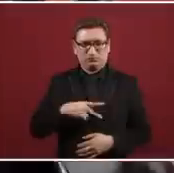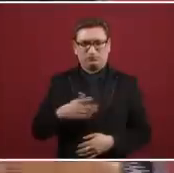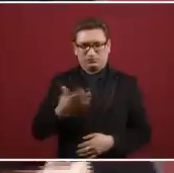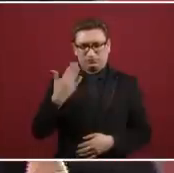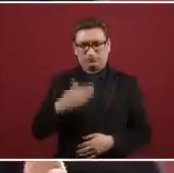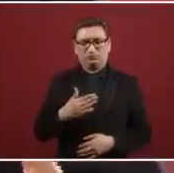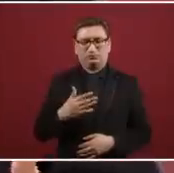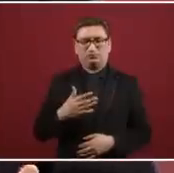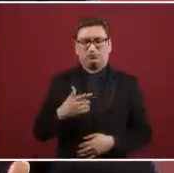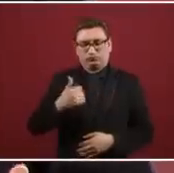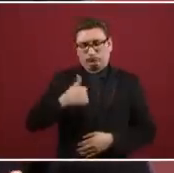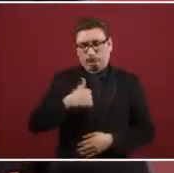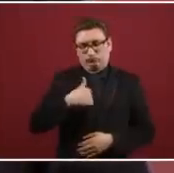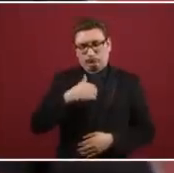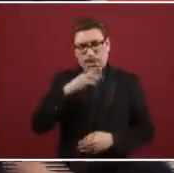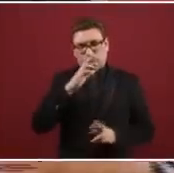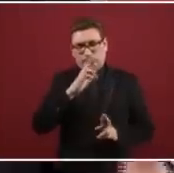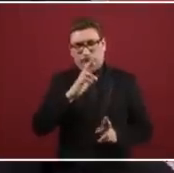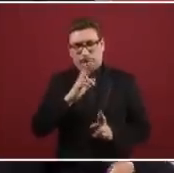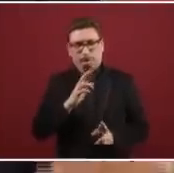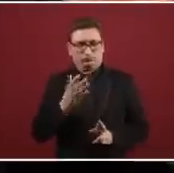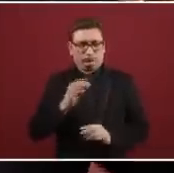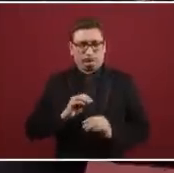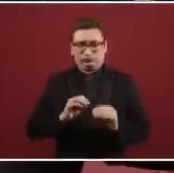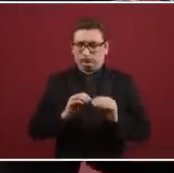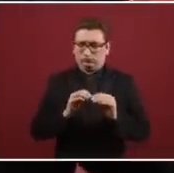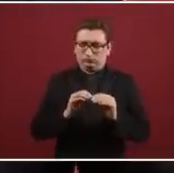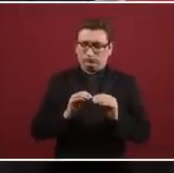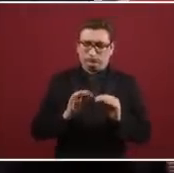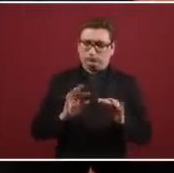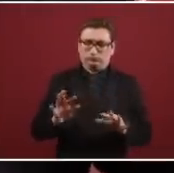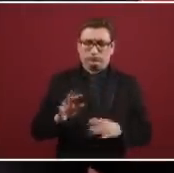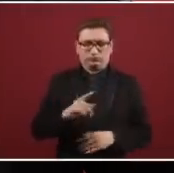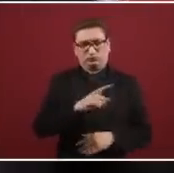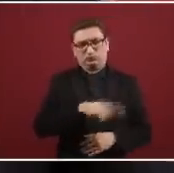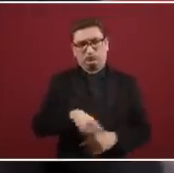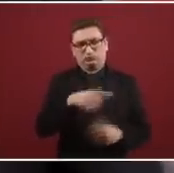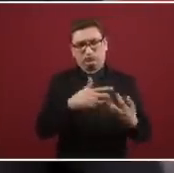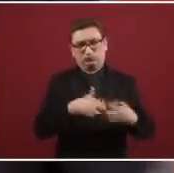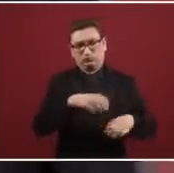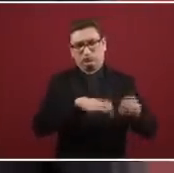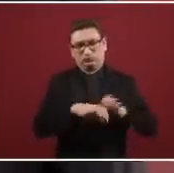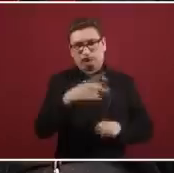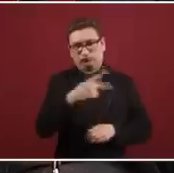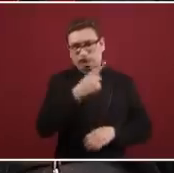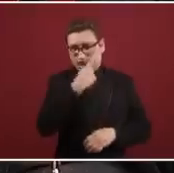Yo respeto, desde luego, la visión que tienen las empresas,